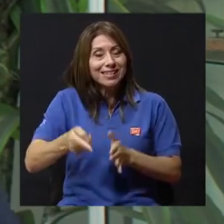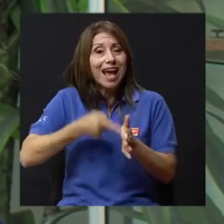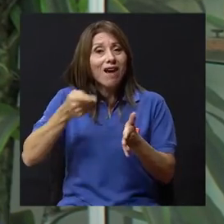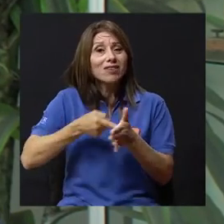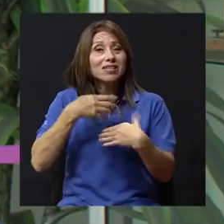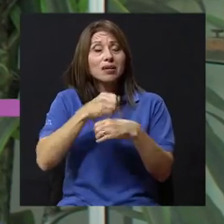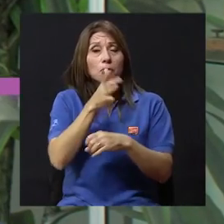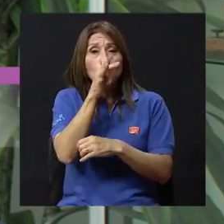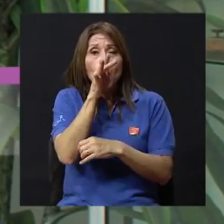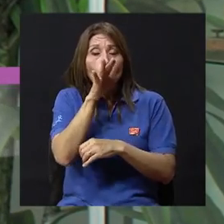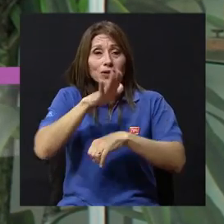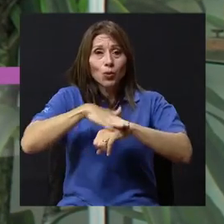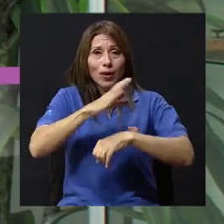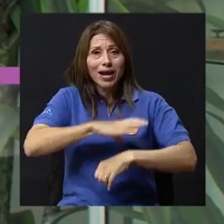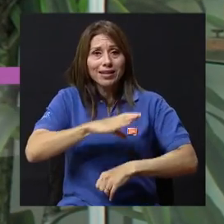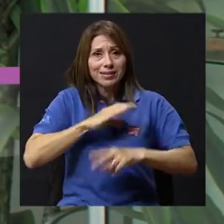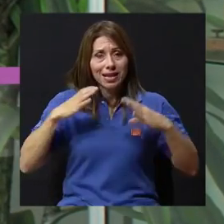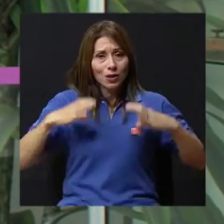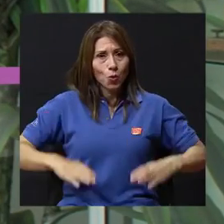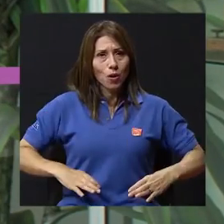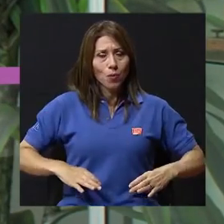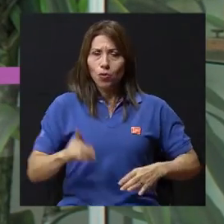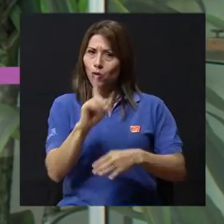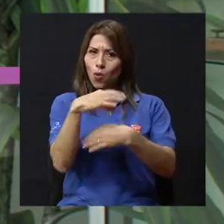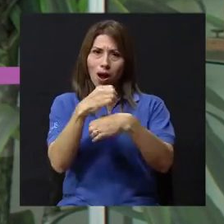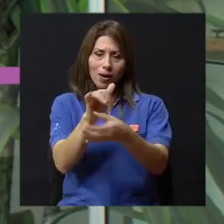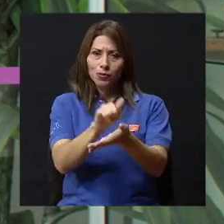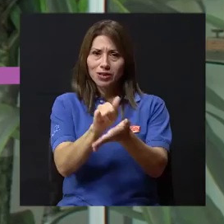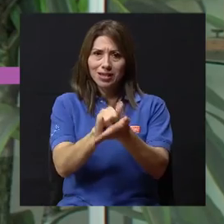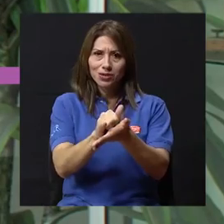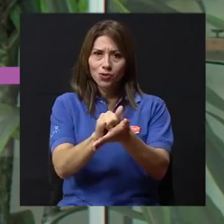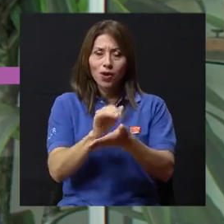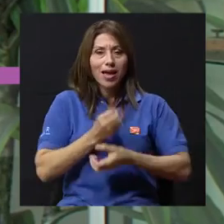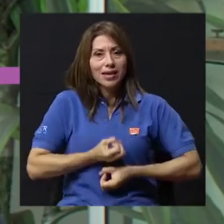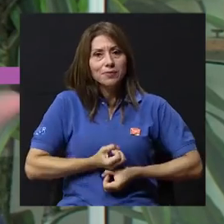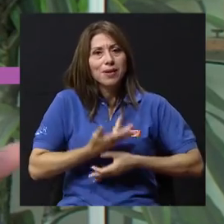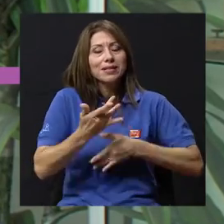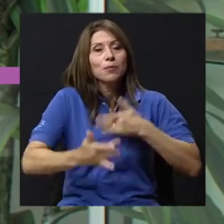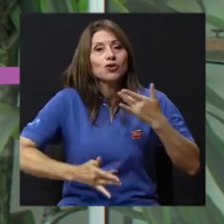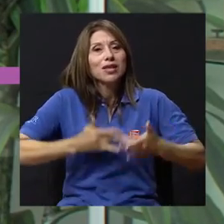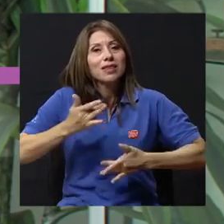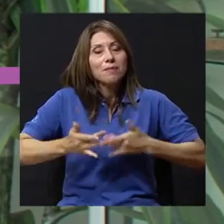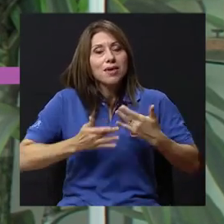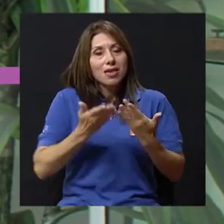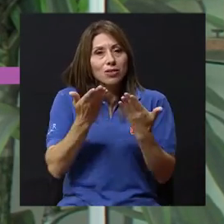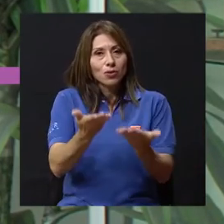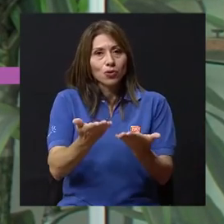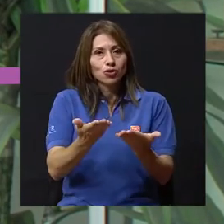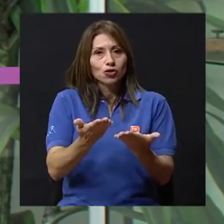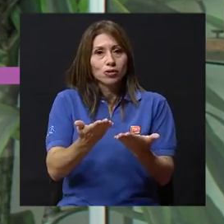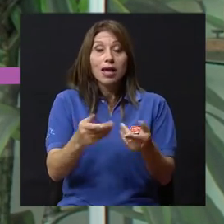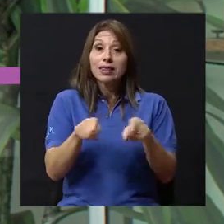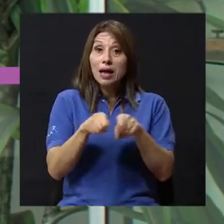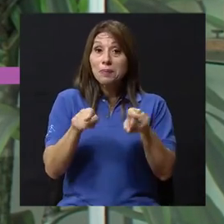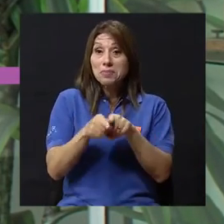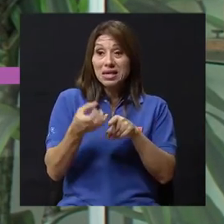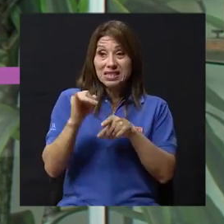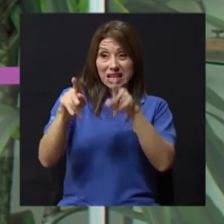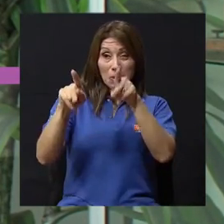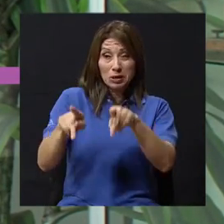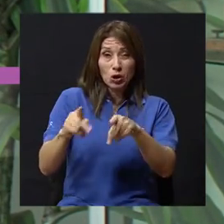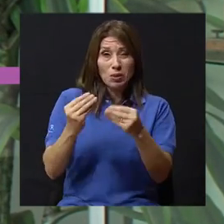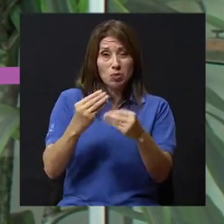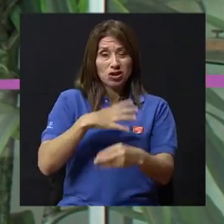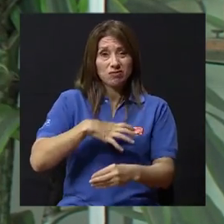del cuerpo de las personas. Entonces, no lo hagamos, ¿verdad? Expresemos los sentimientos tal cual. Pongamos límites si la persona se nos